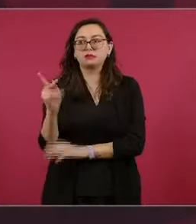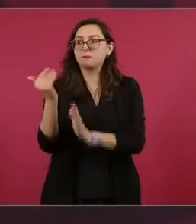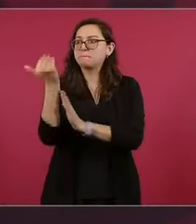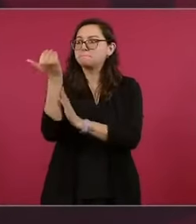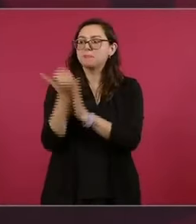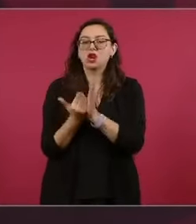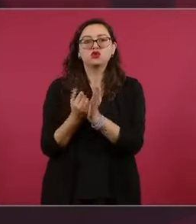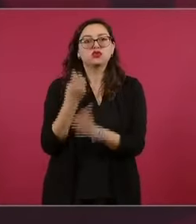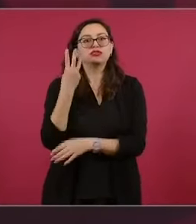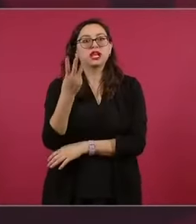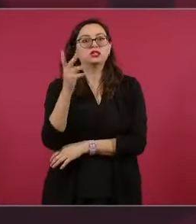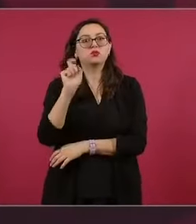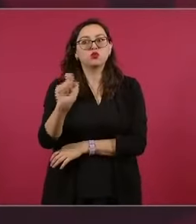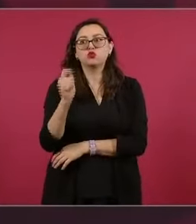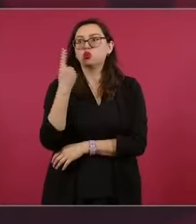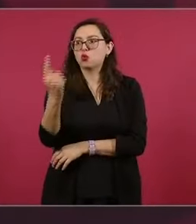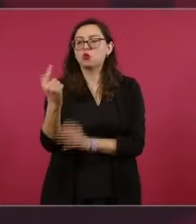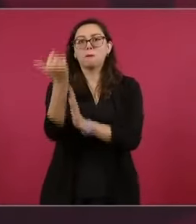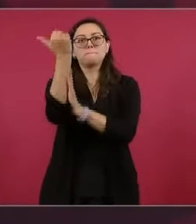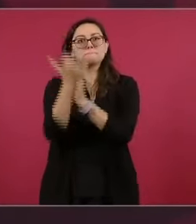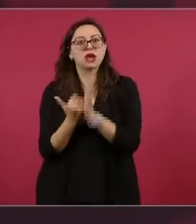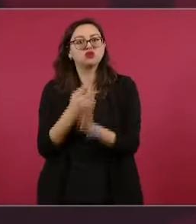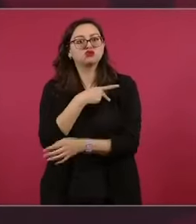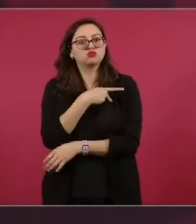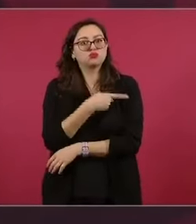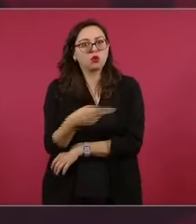lo que digo. O sea, es que,